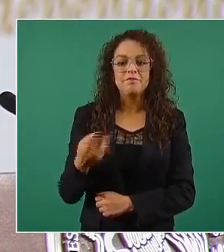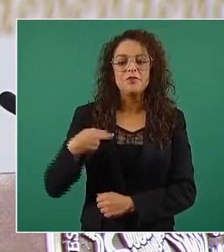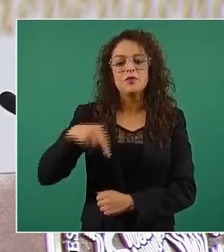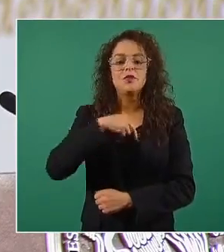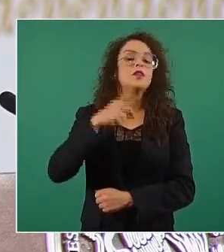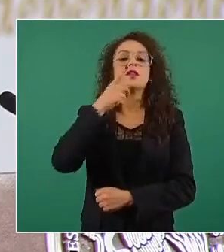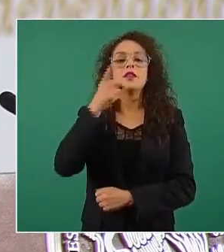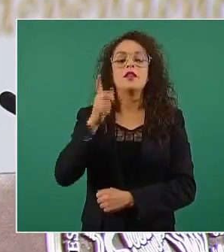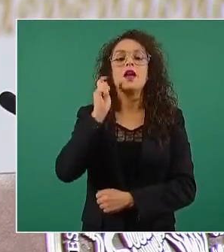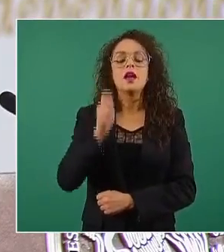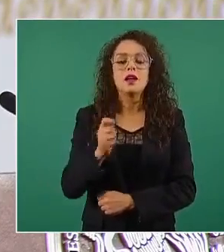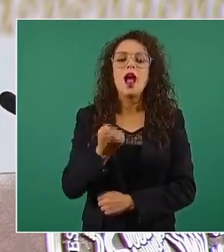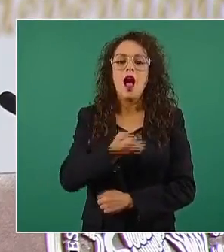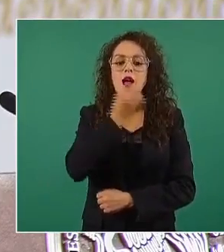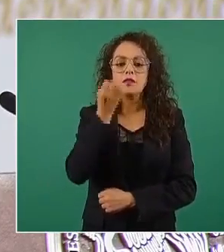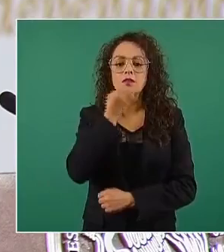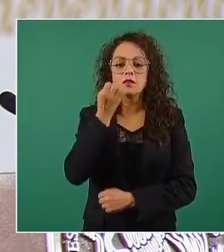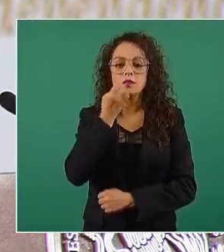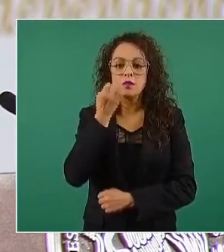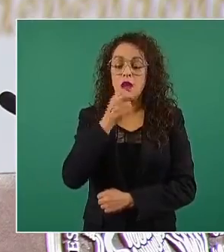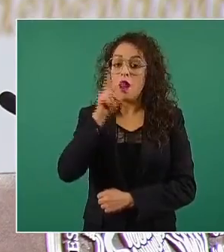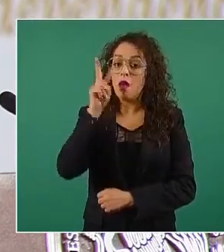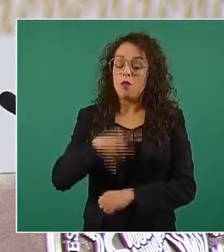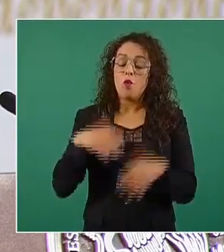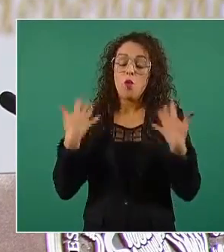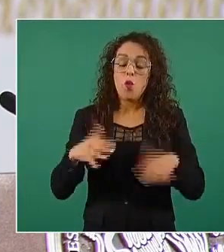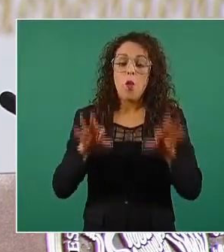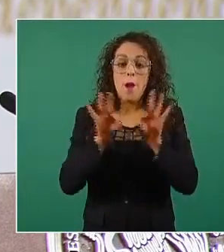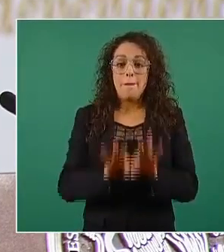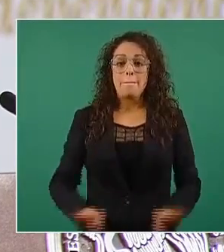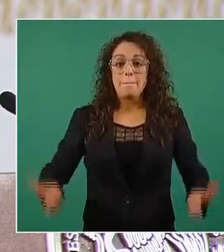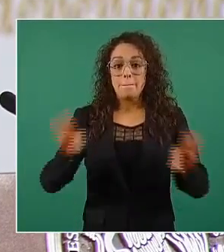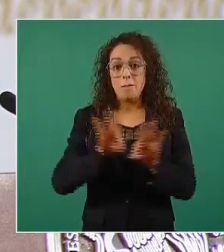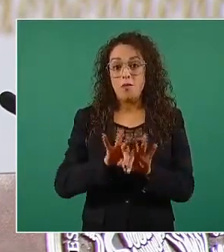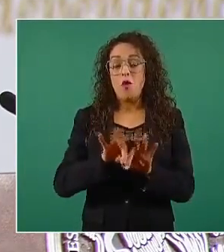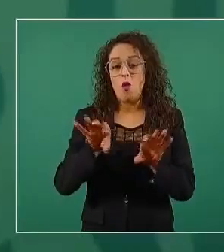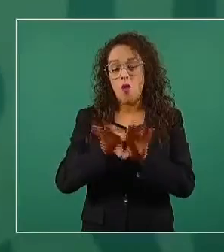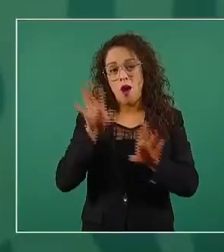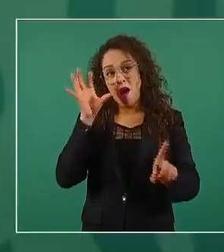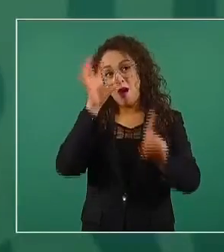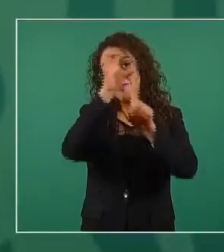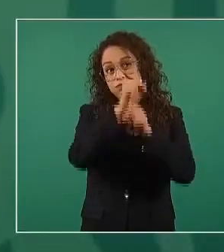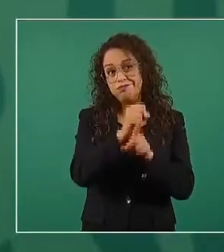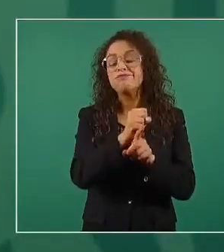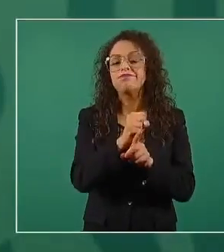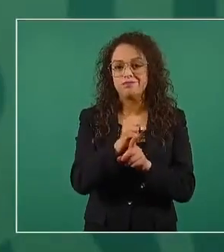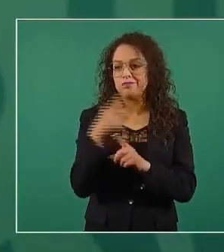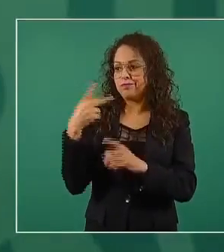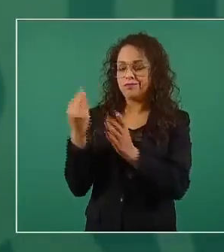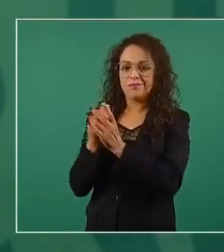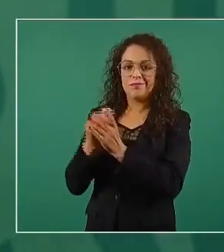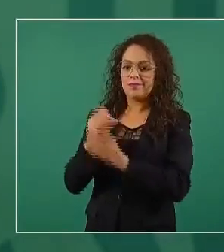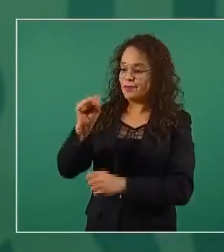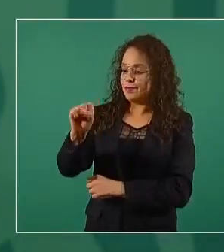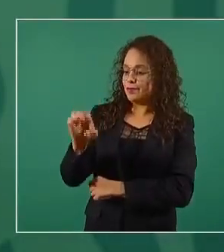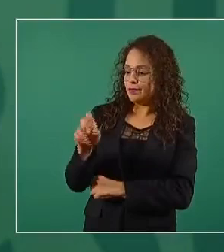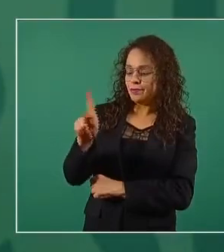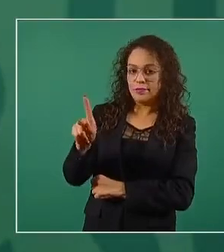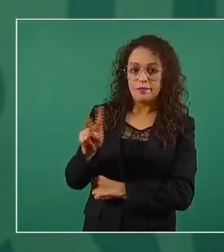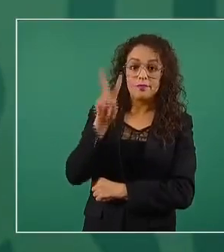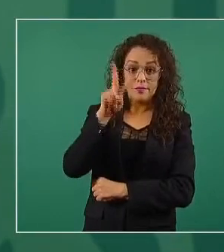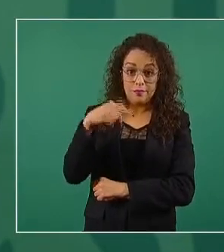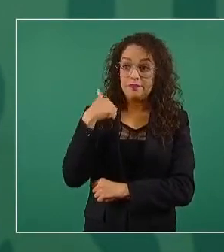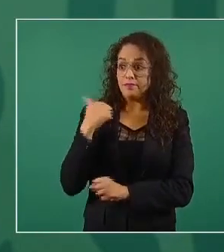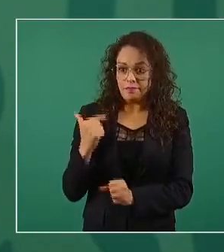un regreso a las escuelas, es un reto muy importante para la Secretaría de Educación Pública y también lo percibo y nos